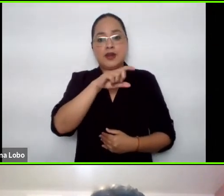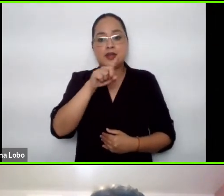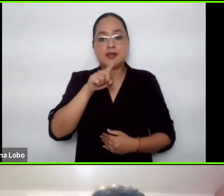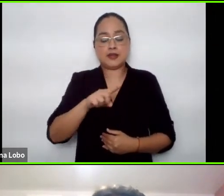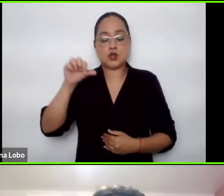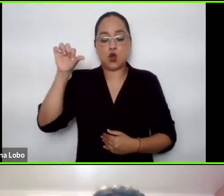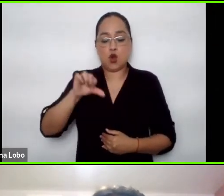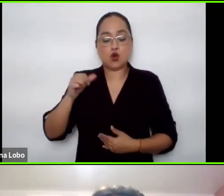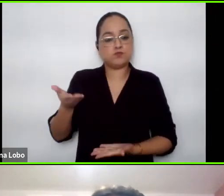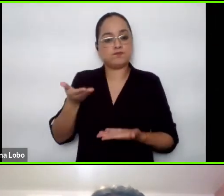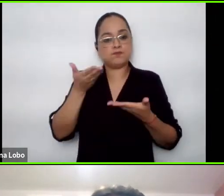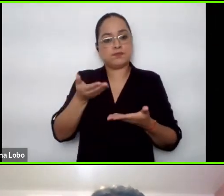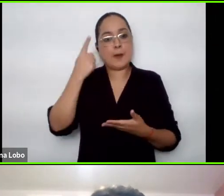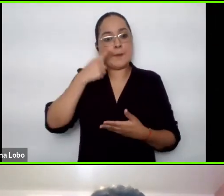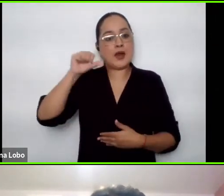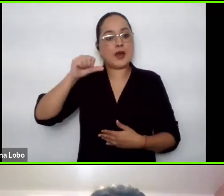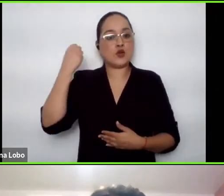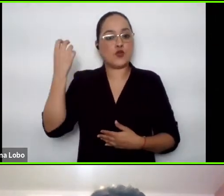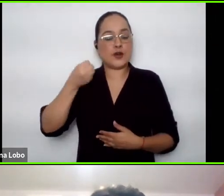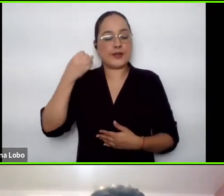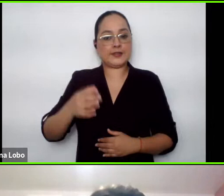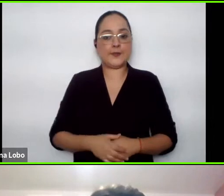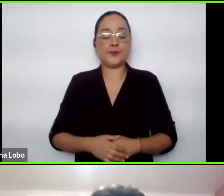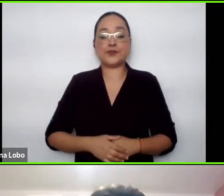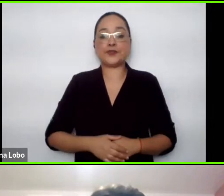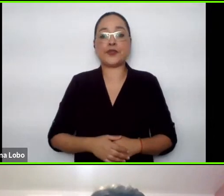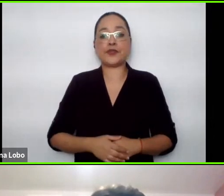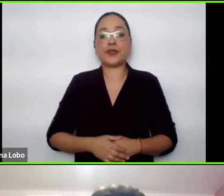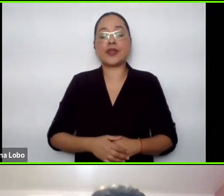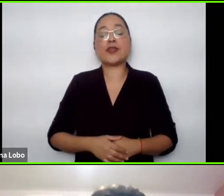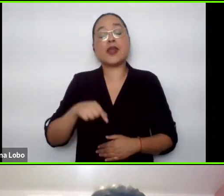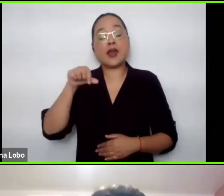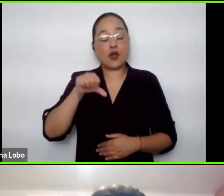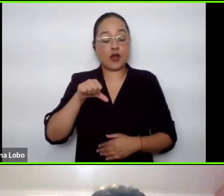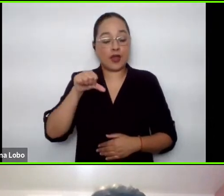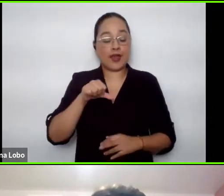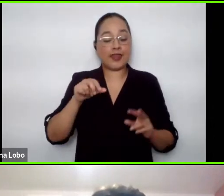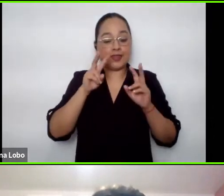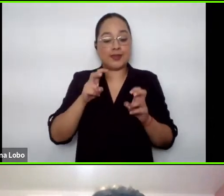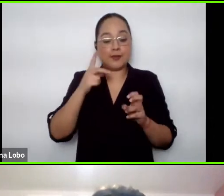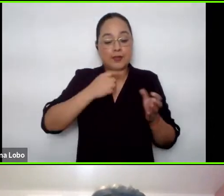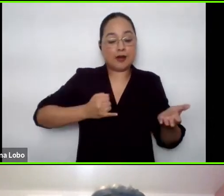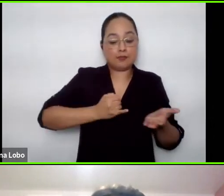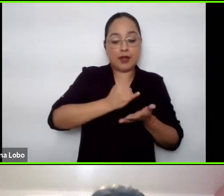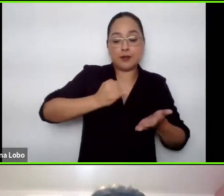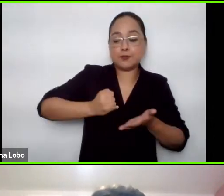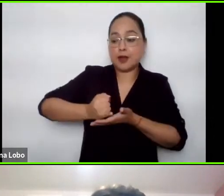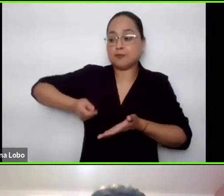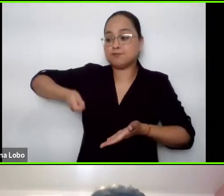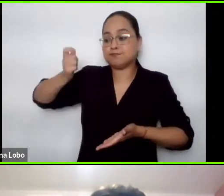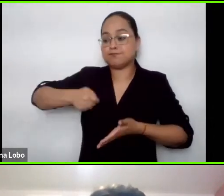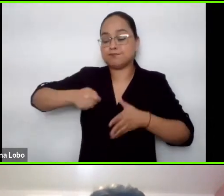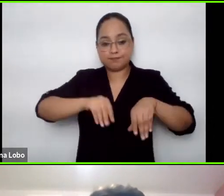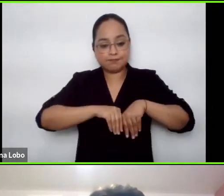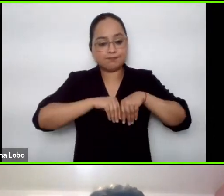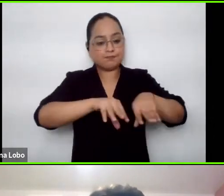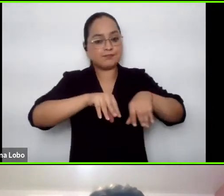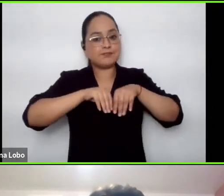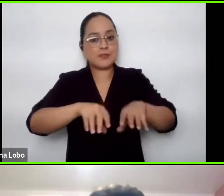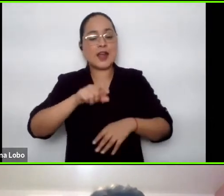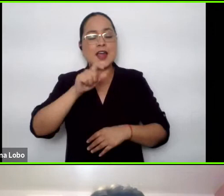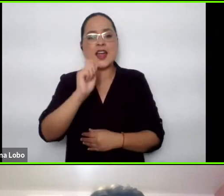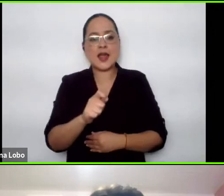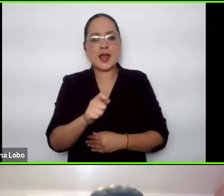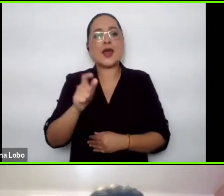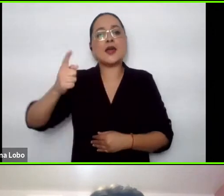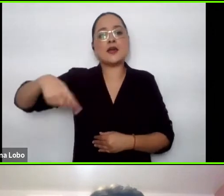sesión. Las jornadas de actualización en los sistemas de difusión y consulta de la jurisprudencia tienen como objetivo que quienes